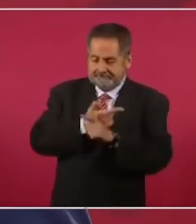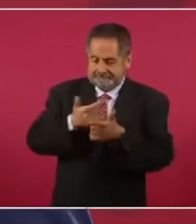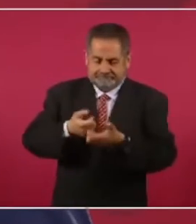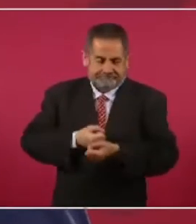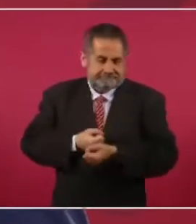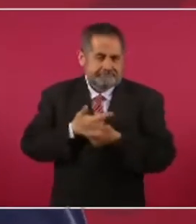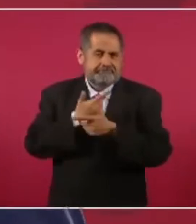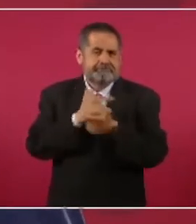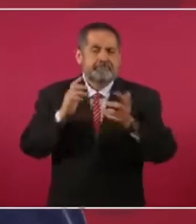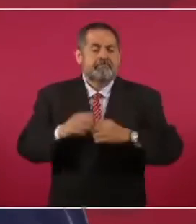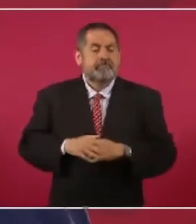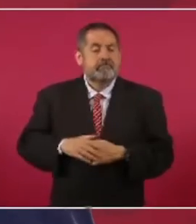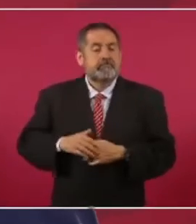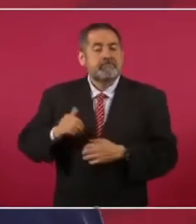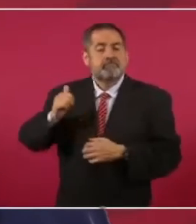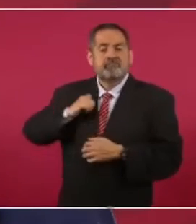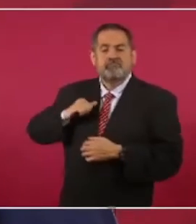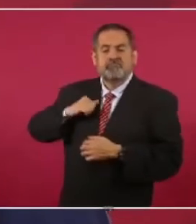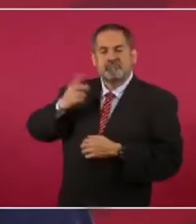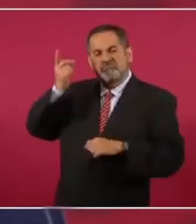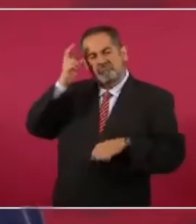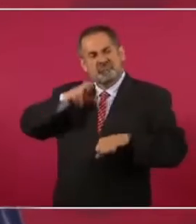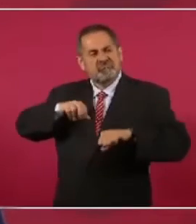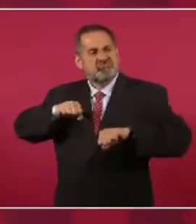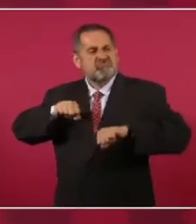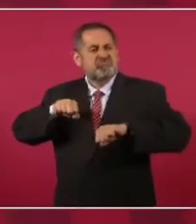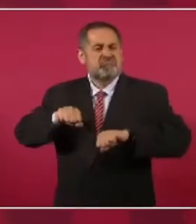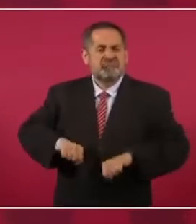En las dictaduras no se puede